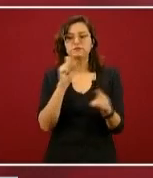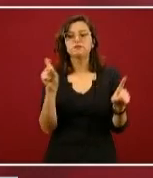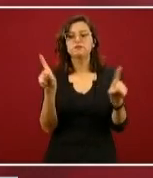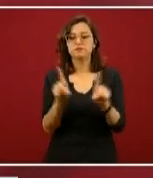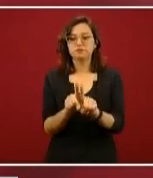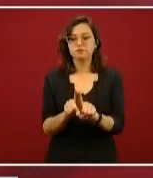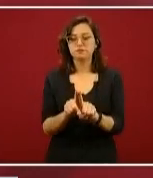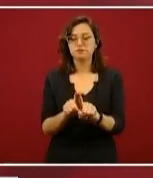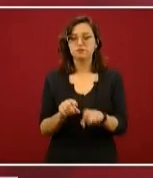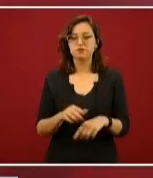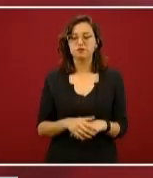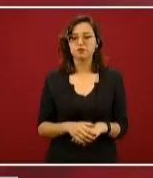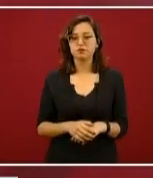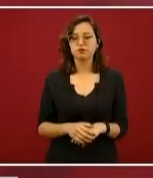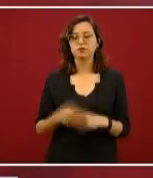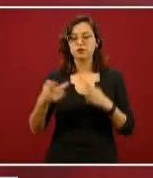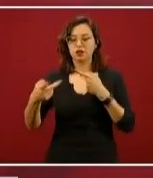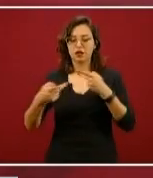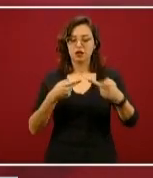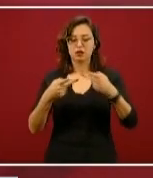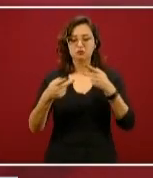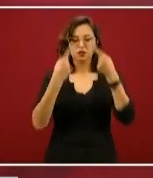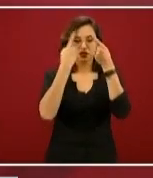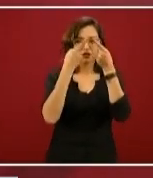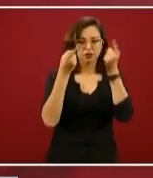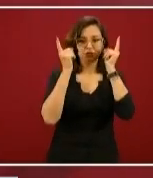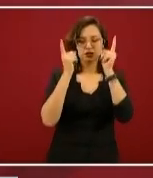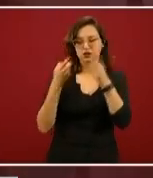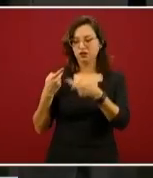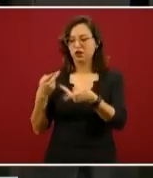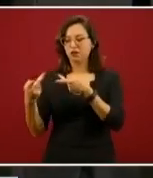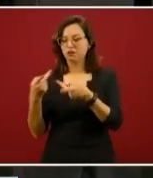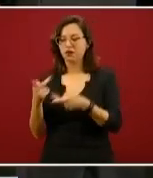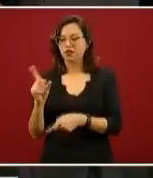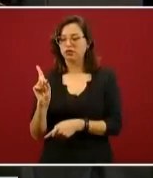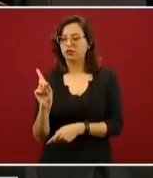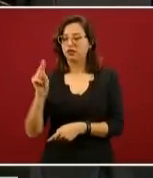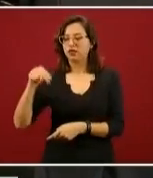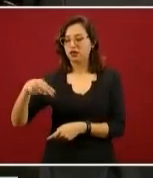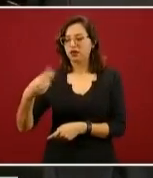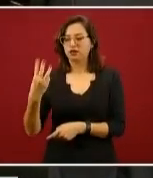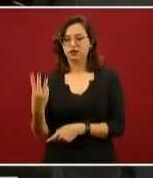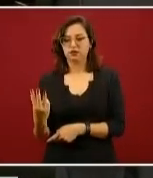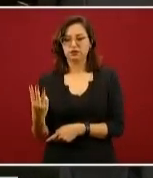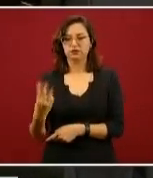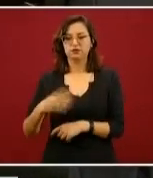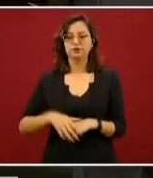con el Plan Marina y con el Plan DN3.